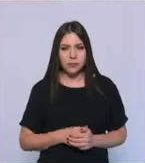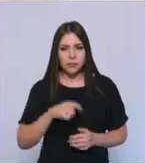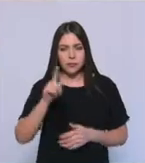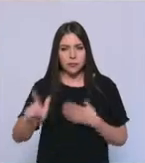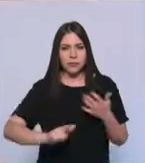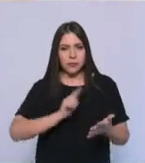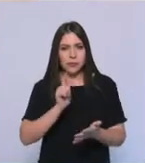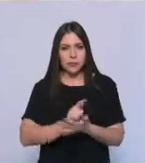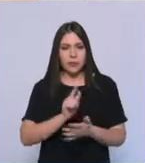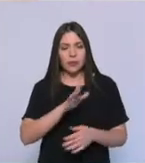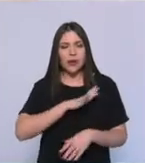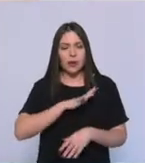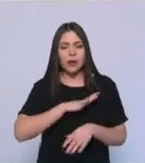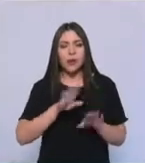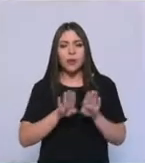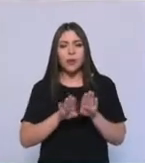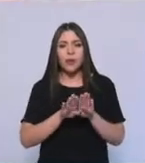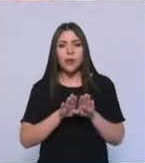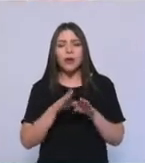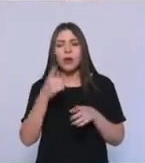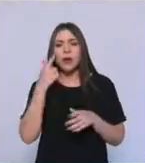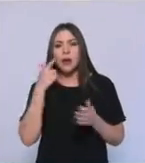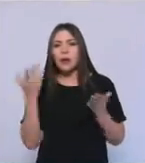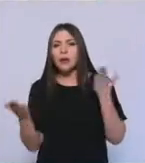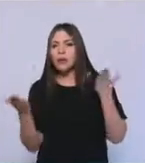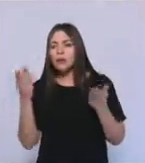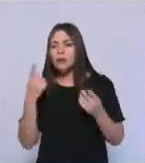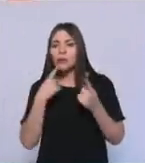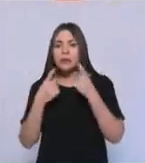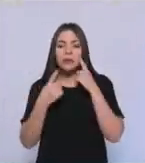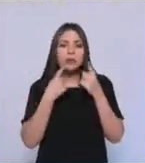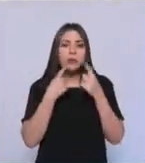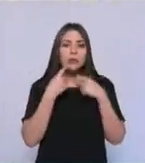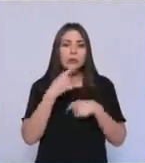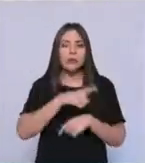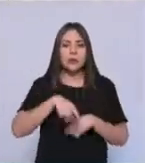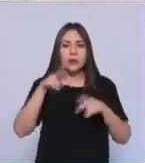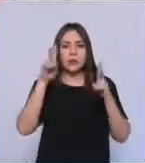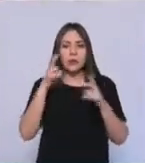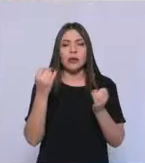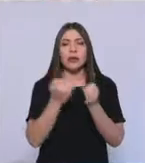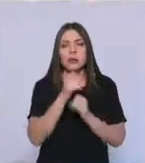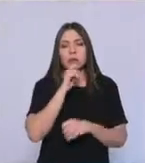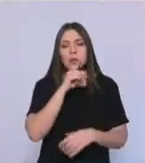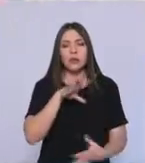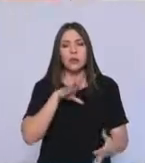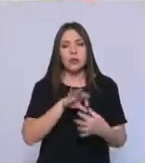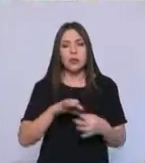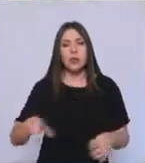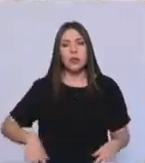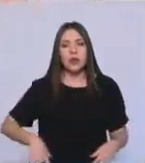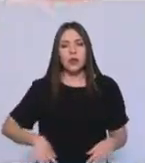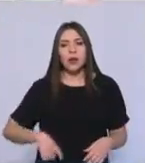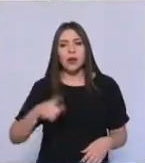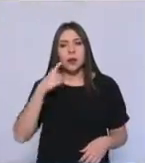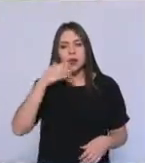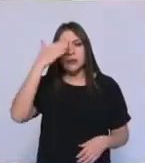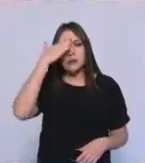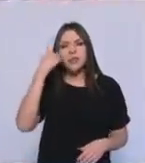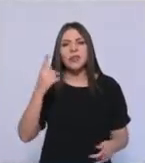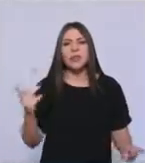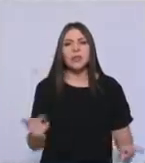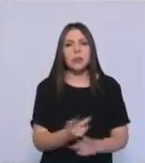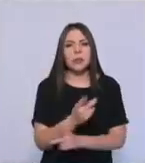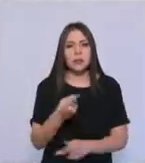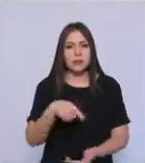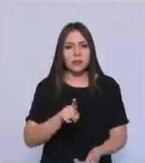sino también tiene que involucrarse en el tema. Es un tema que involucra al gobierno para que se meta en el tema, qué está pasando en el